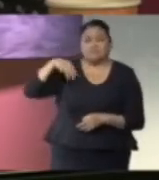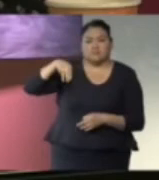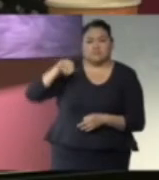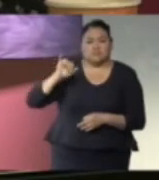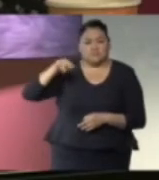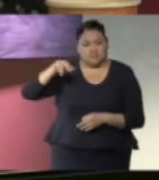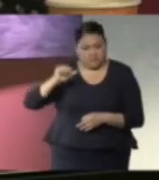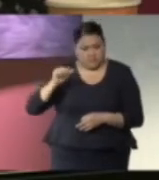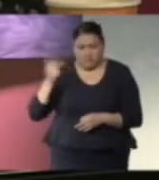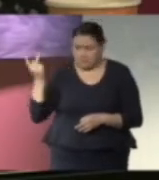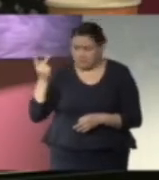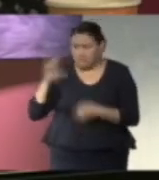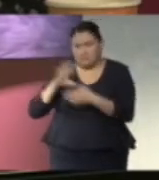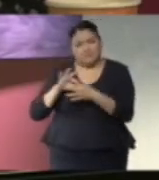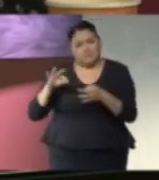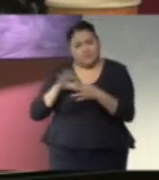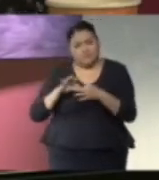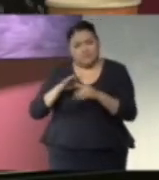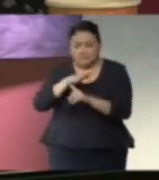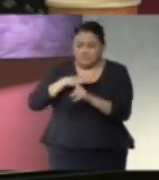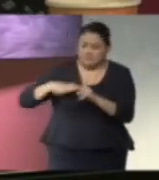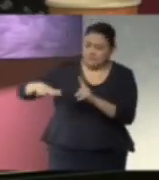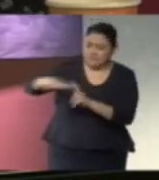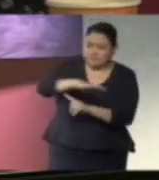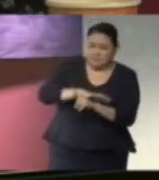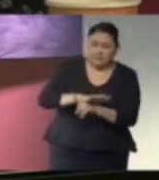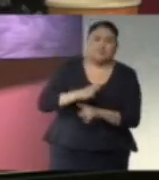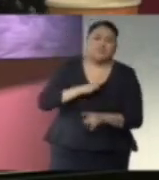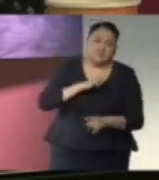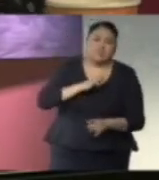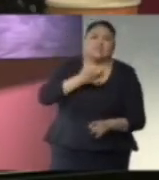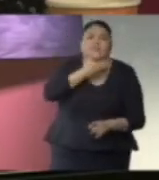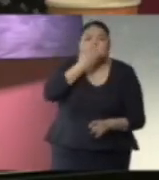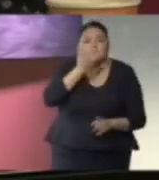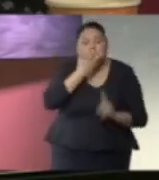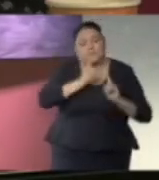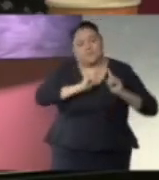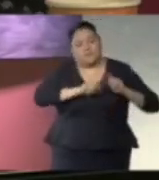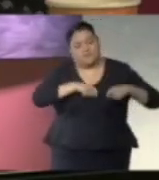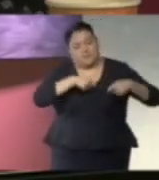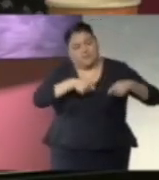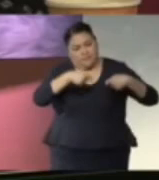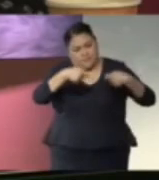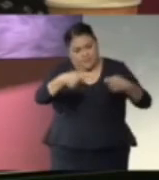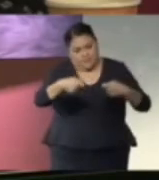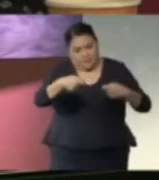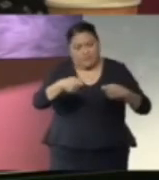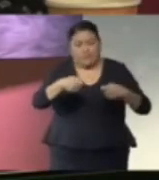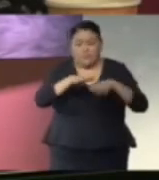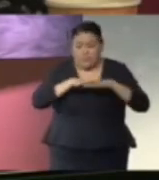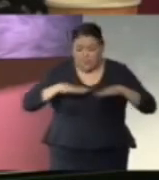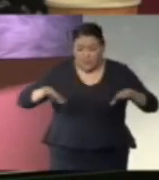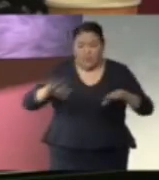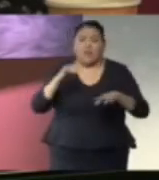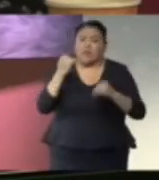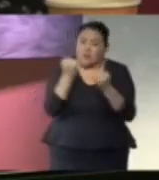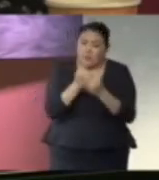es un contexto desde un sistema, de una organización económica